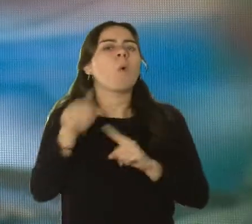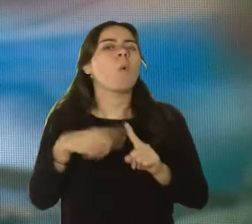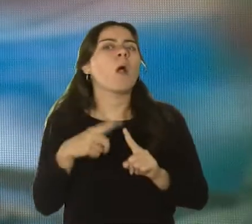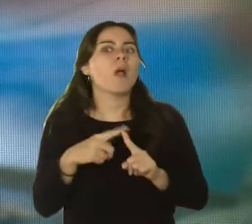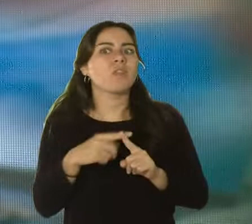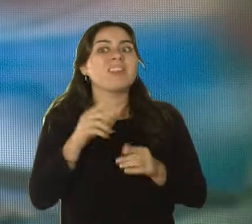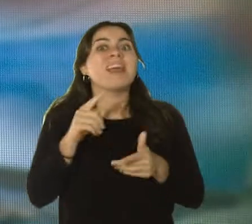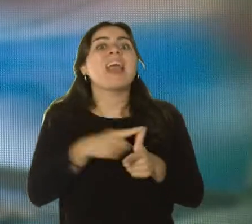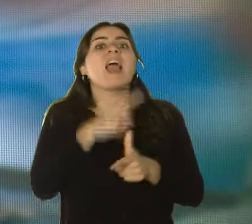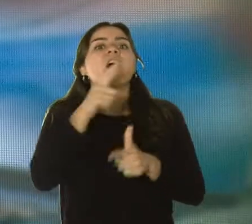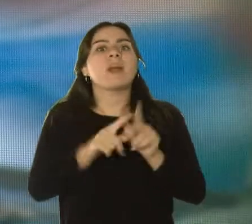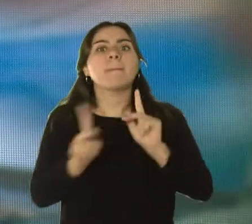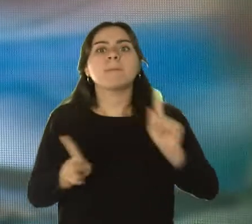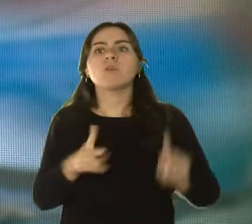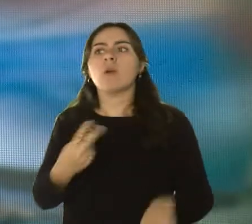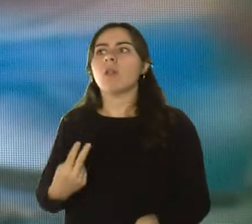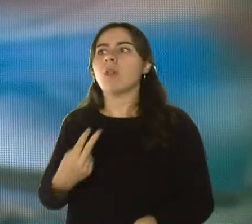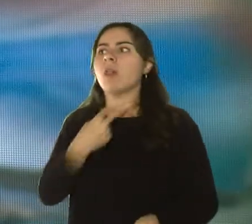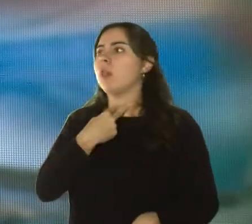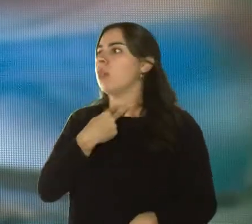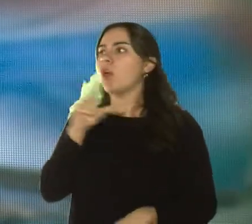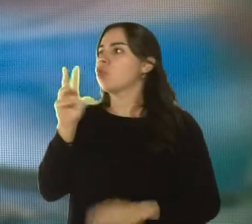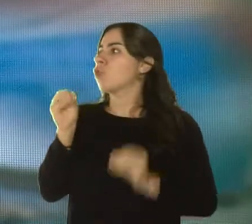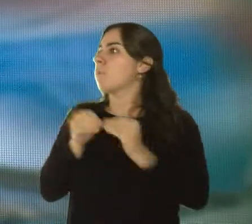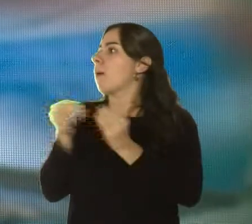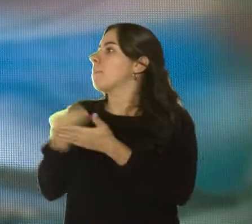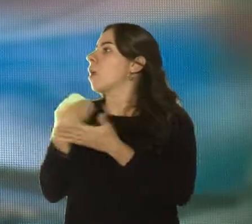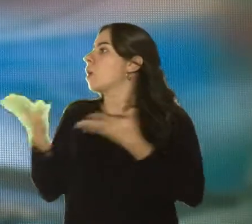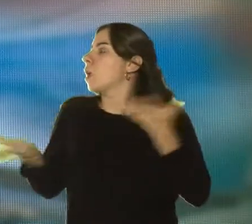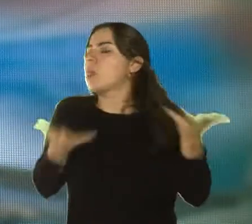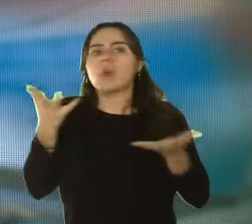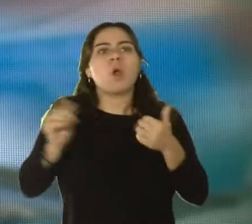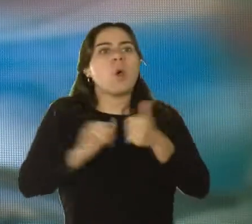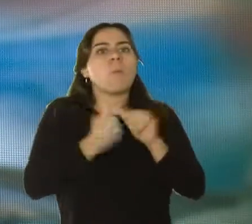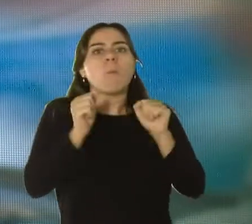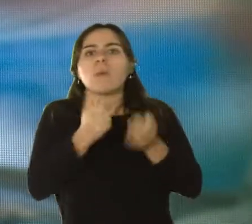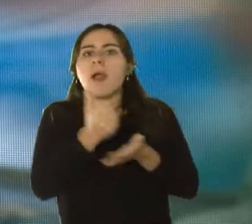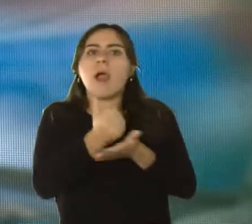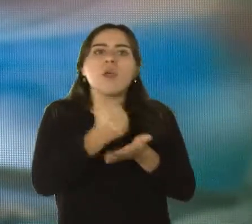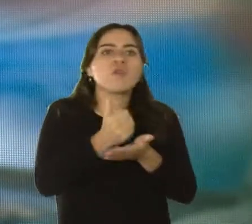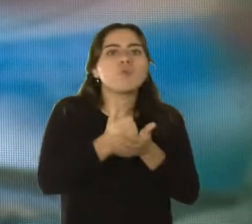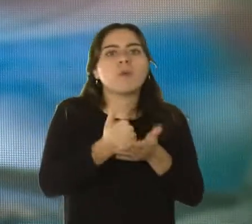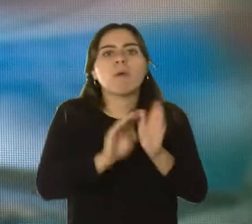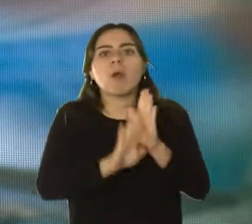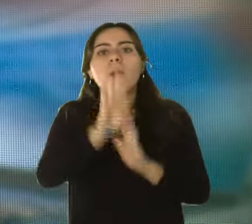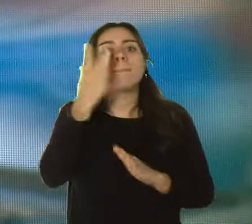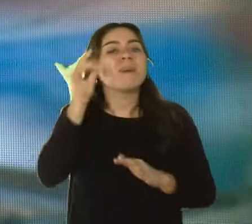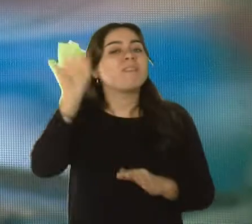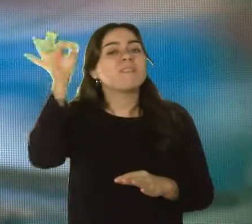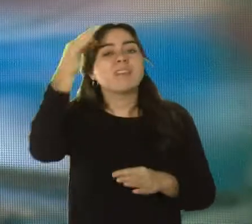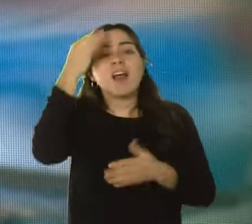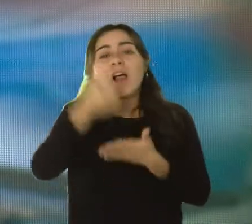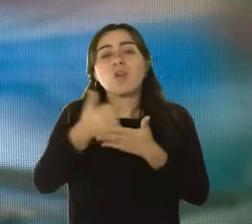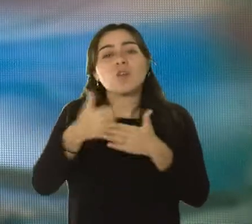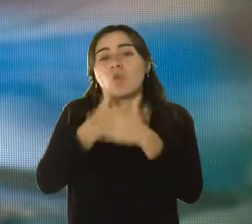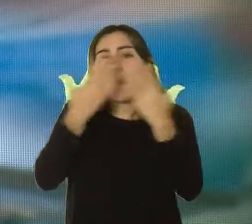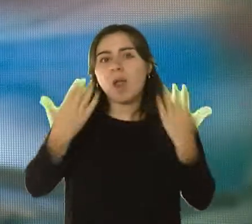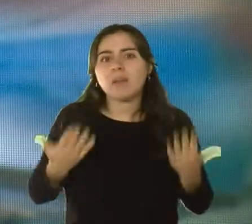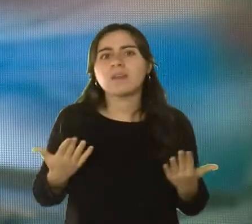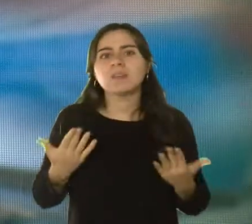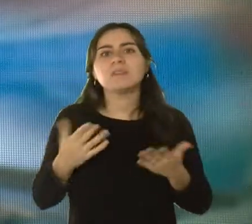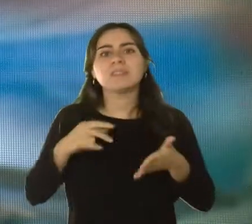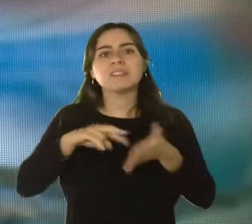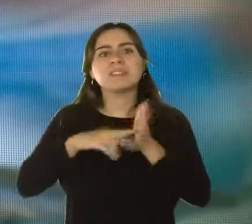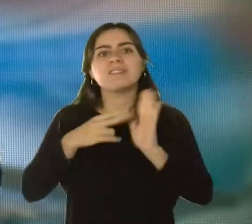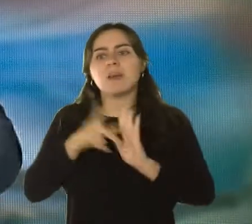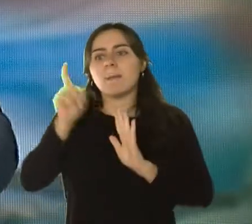no haya ningún remedio para estas empresas para poder reestructurarse porque no hay ninguna ayuda federal. Y entonces ahí ya tienen que entonces acudir a los